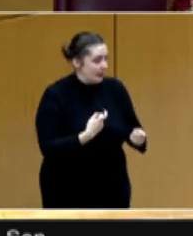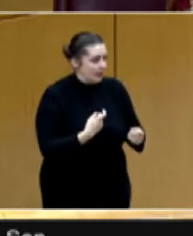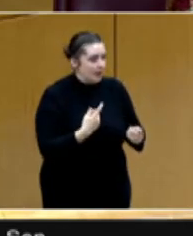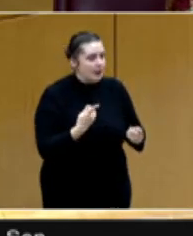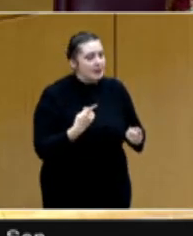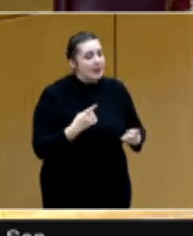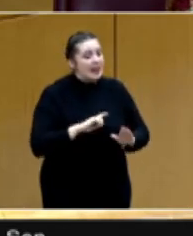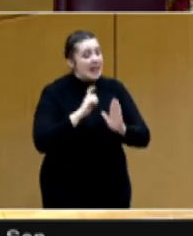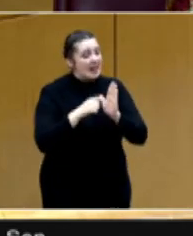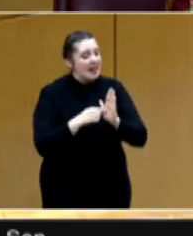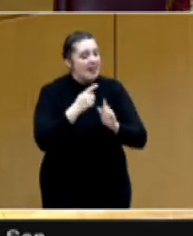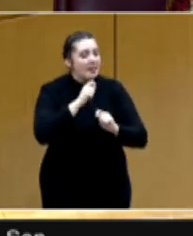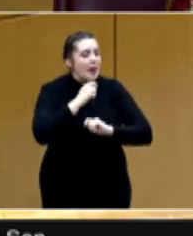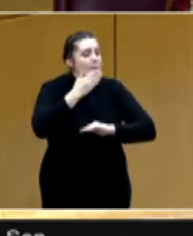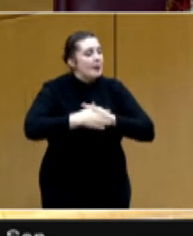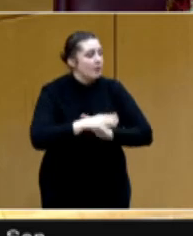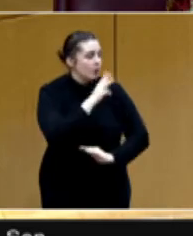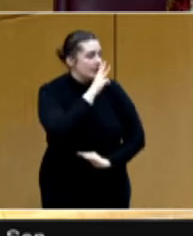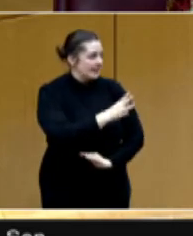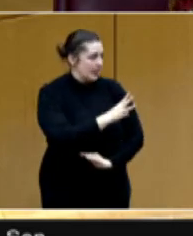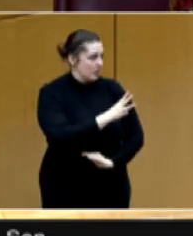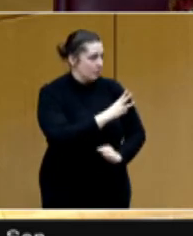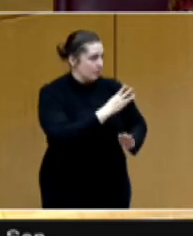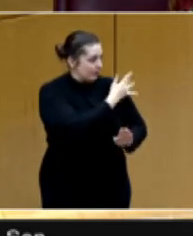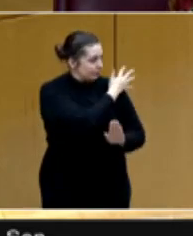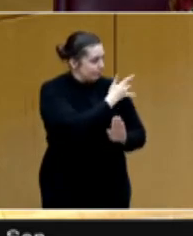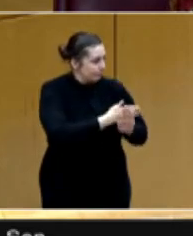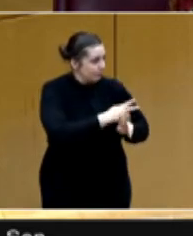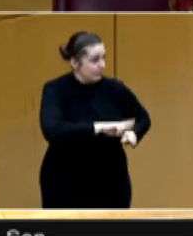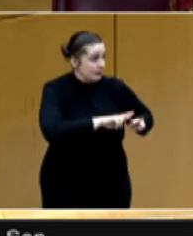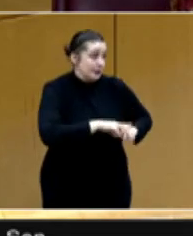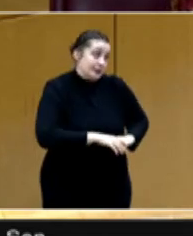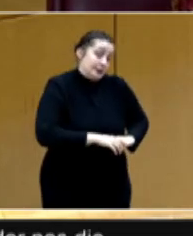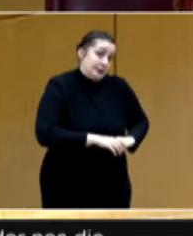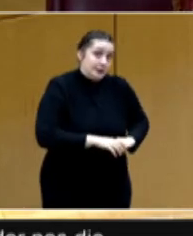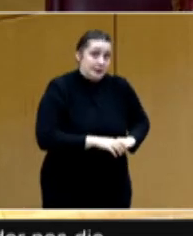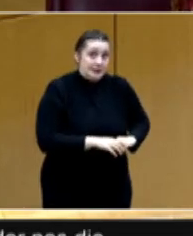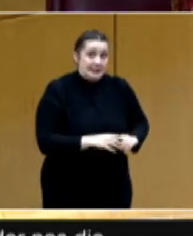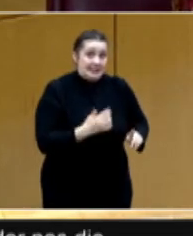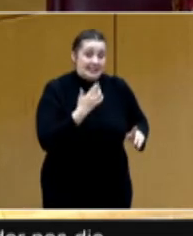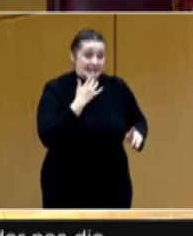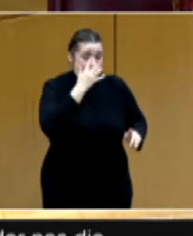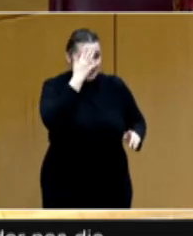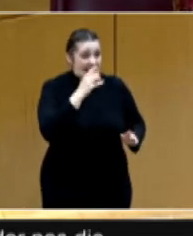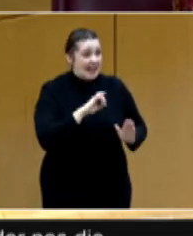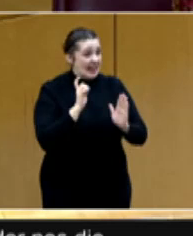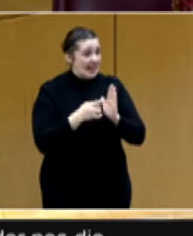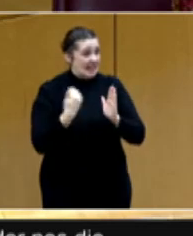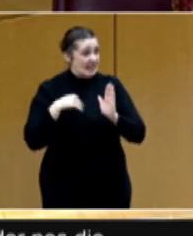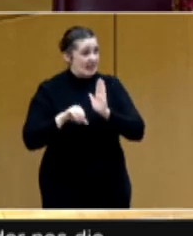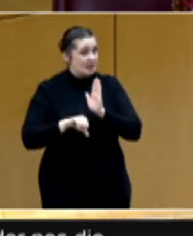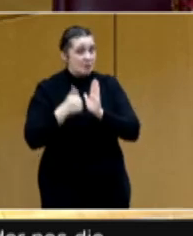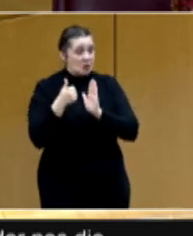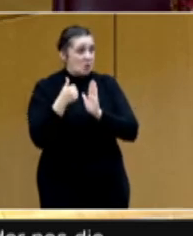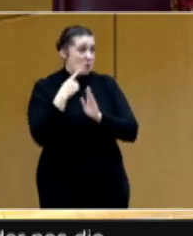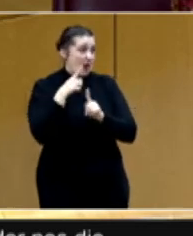un plazo de tres años pues la ley lleva aproximadamente año y medio